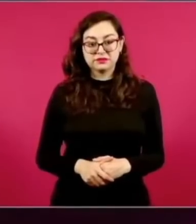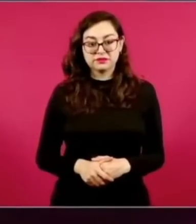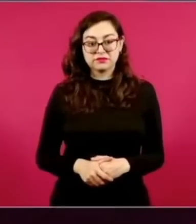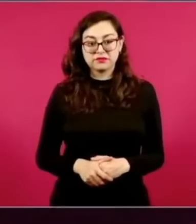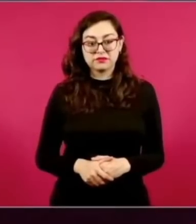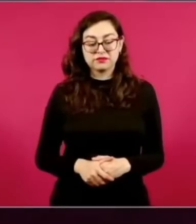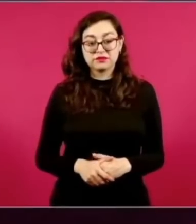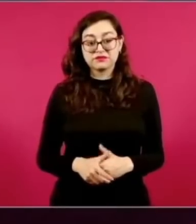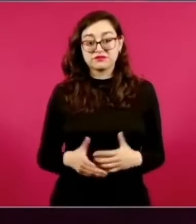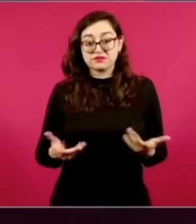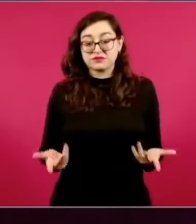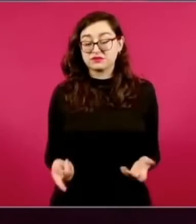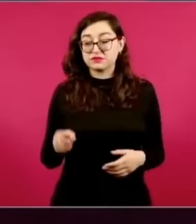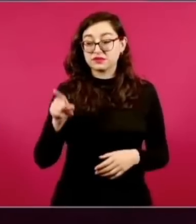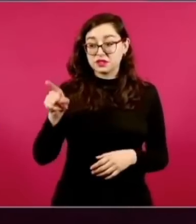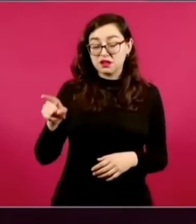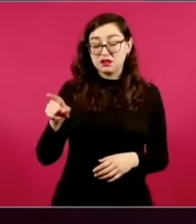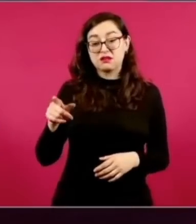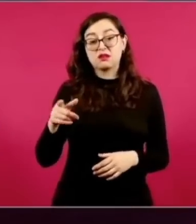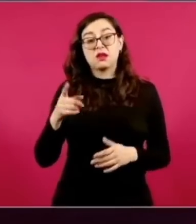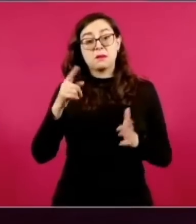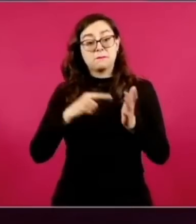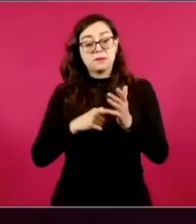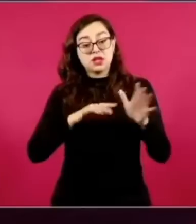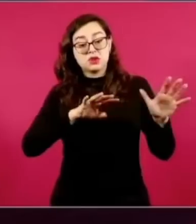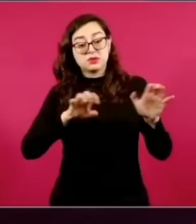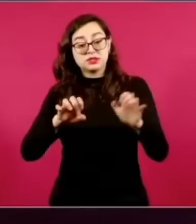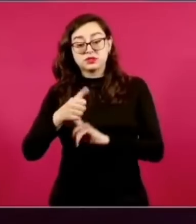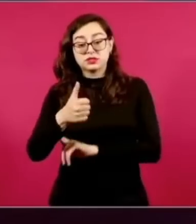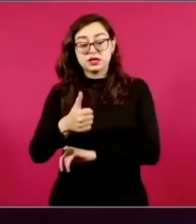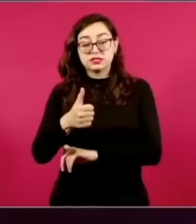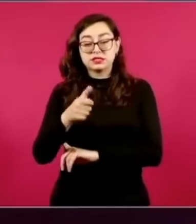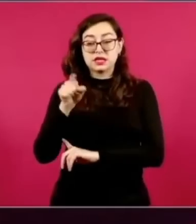la huelga de Cananea en 1906